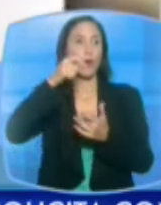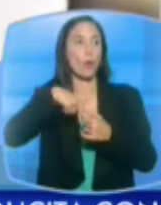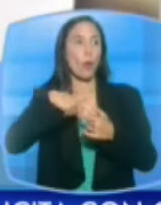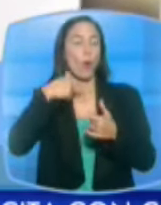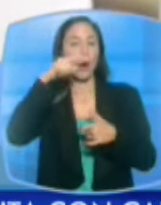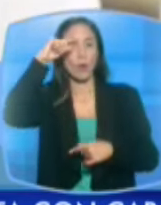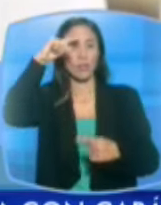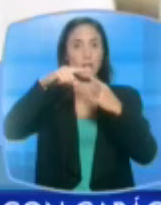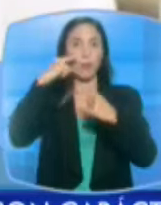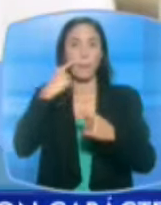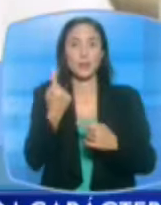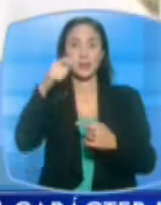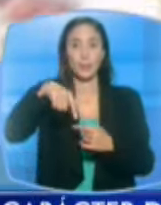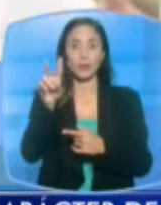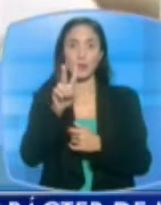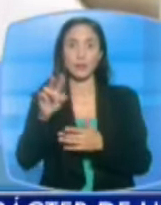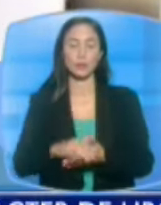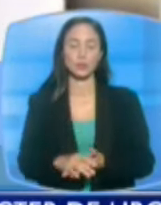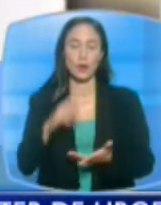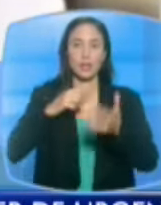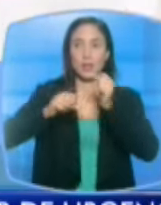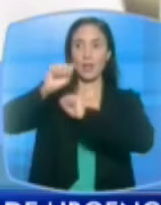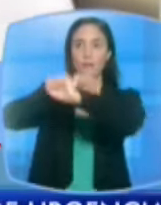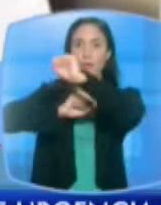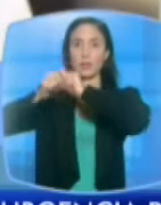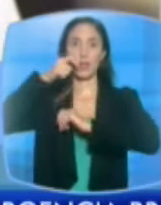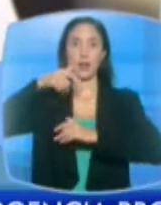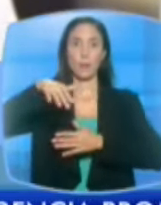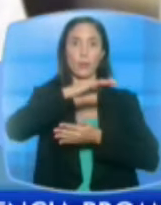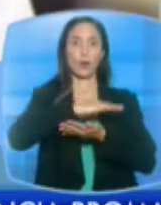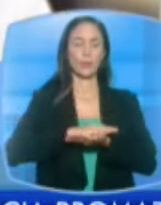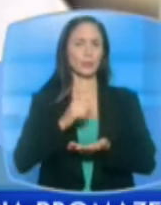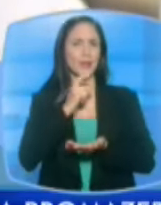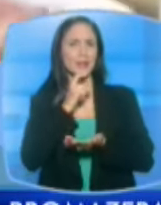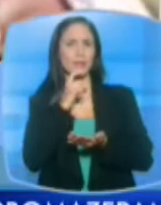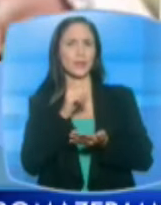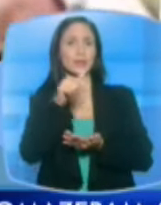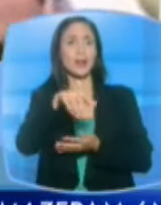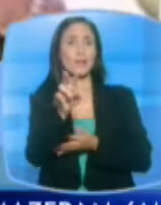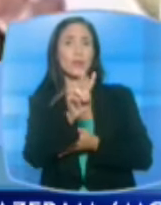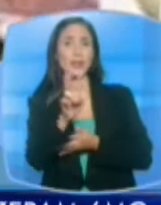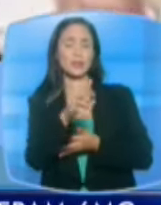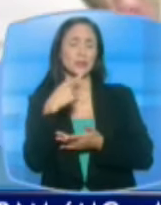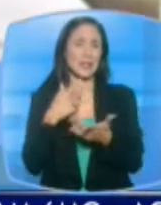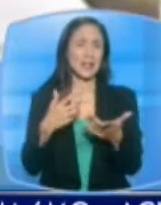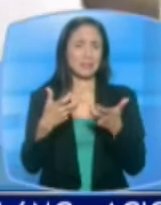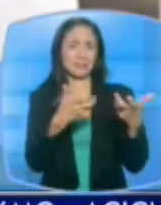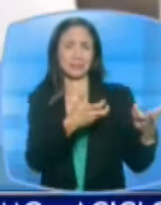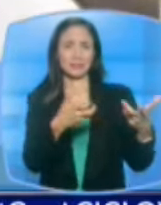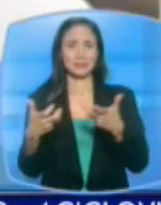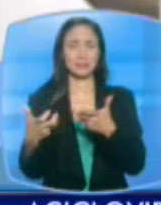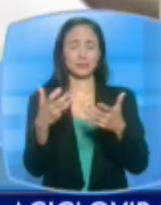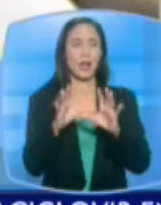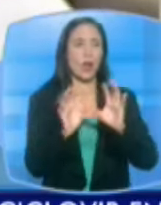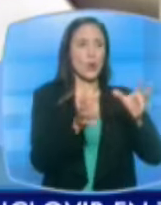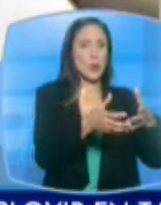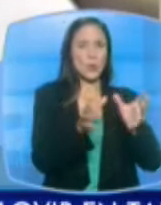Venezuela en un tiempo muy difícil, donde Venezuela se descuartizó,